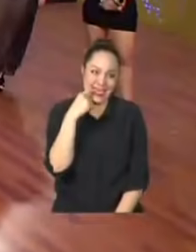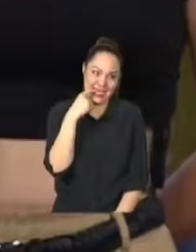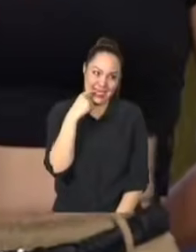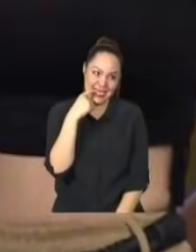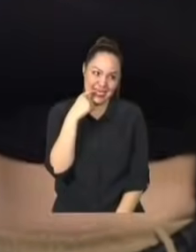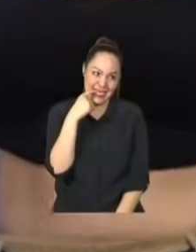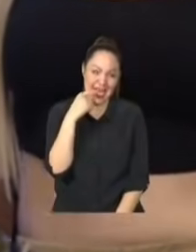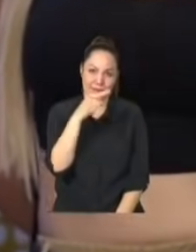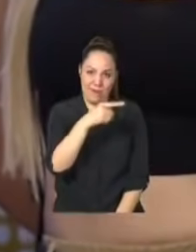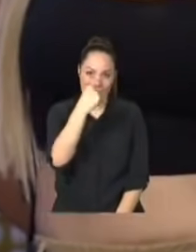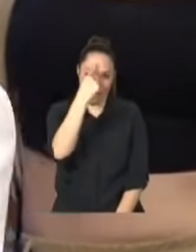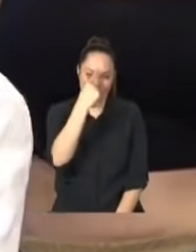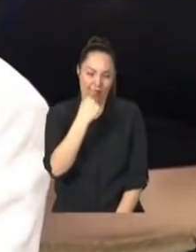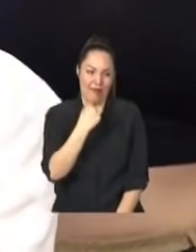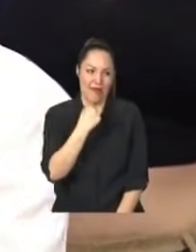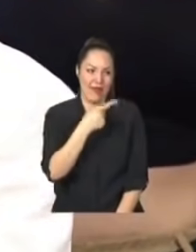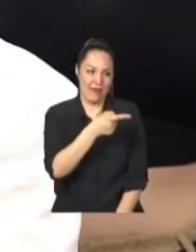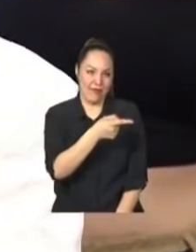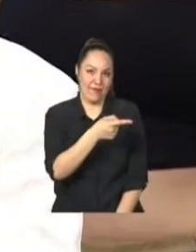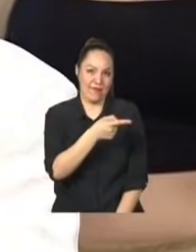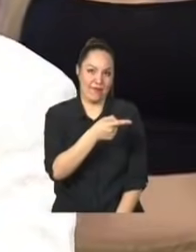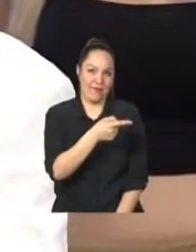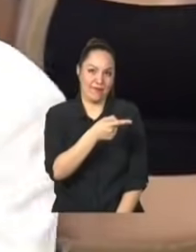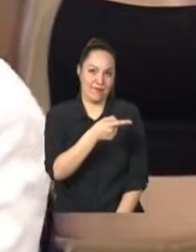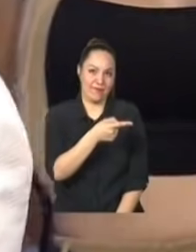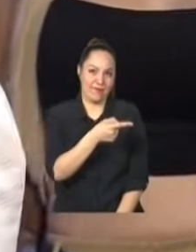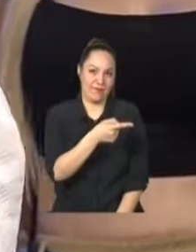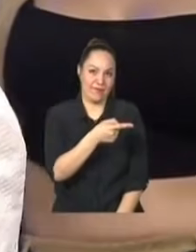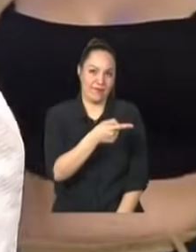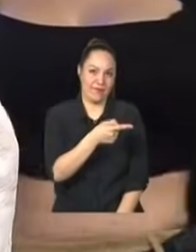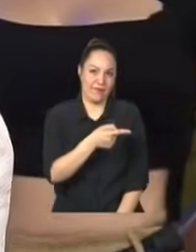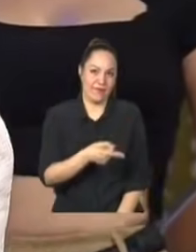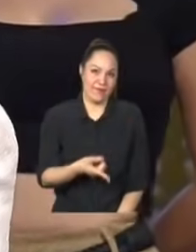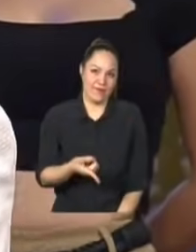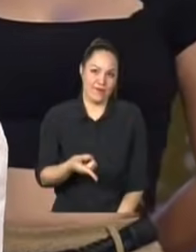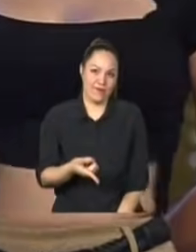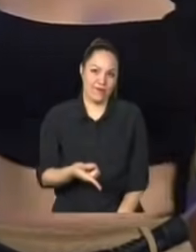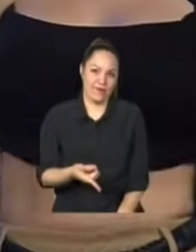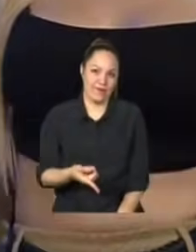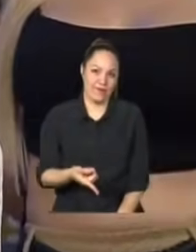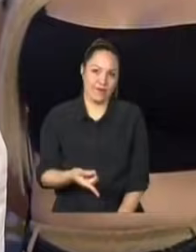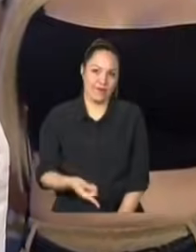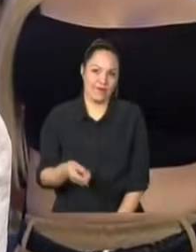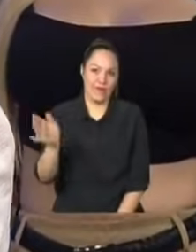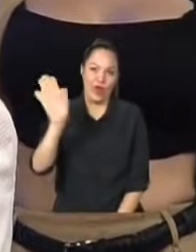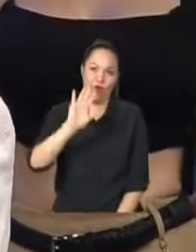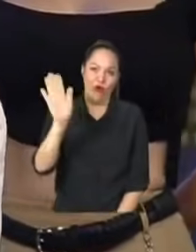Mira la cara. Señor Chavana, mira. No, ¿cómo está Felipe? ¡Hola, Felipe!